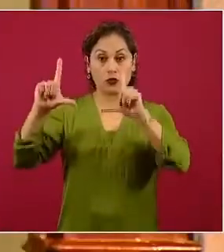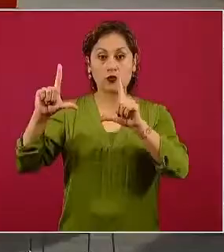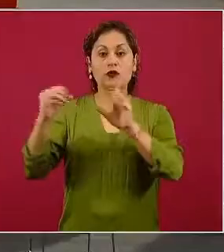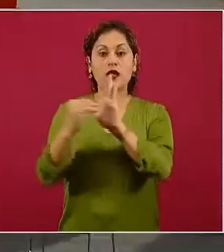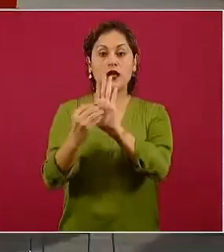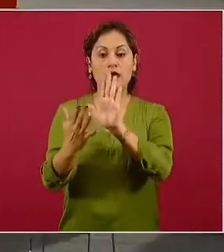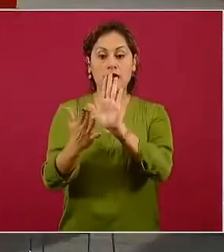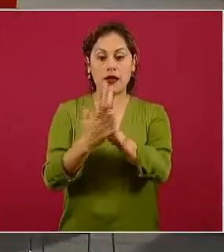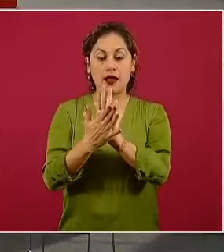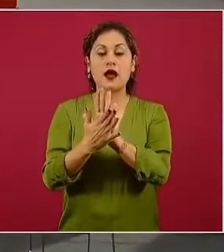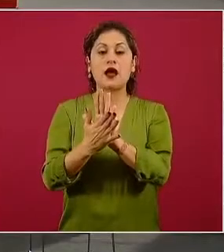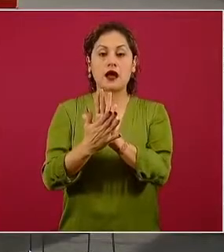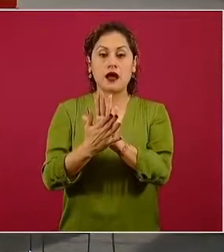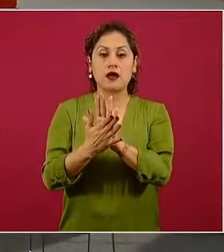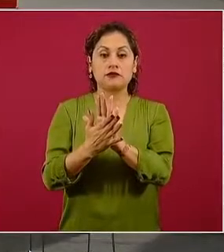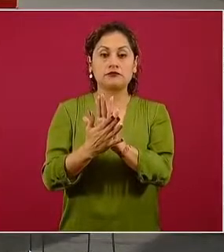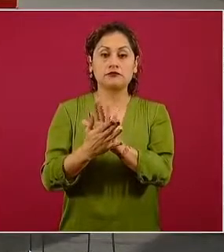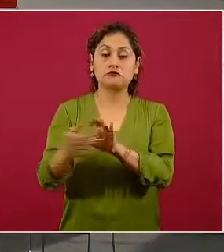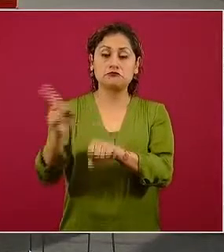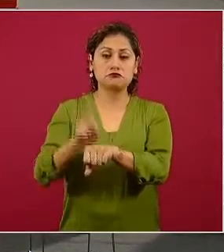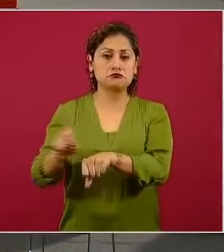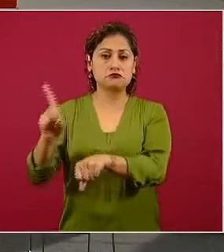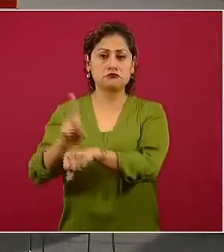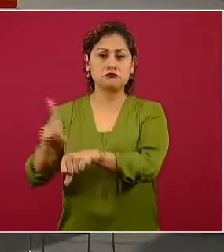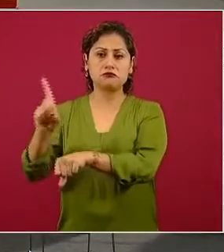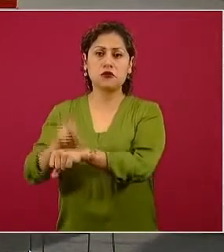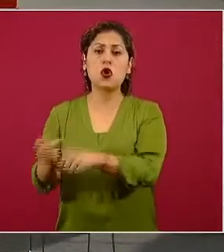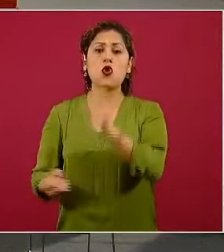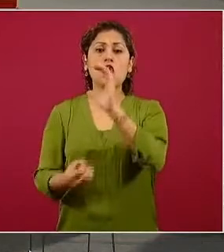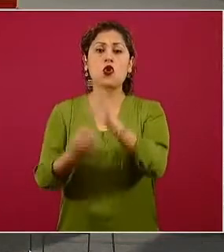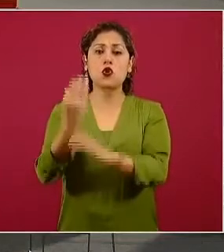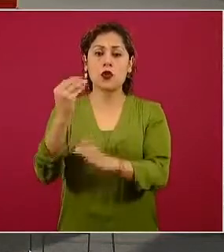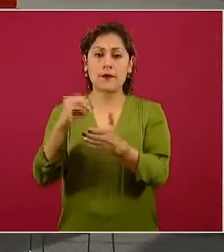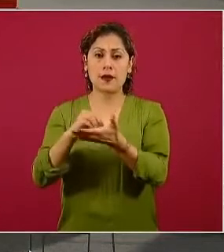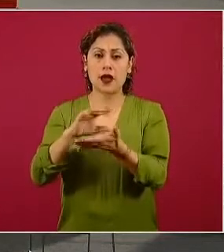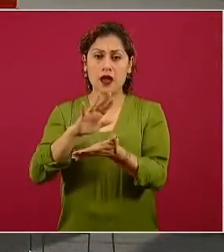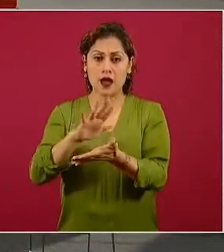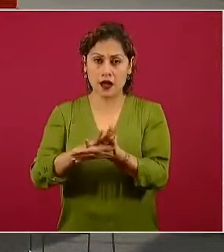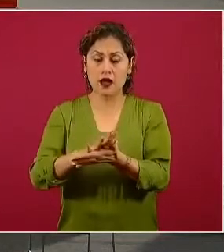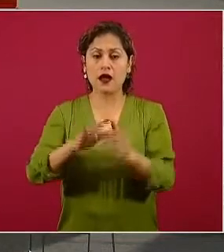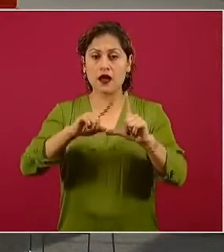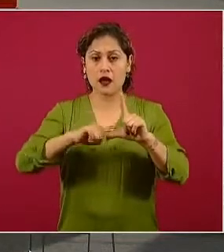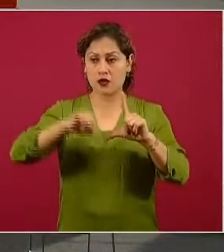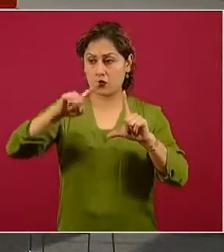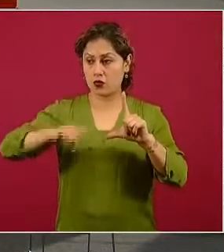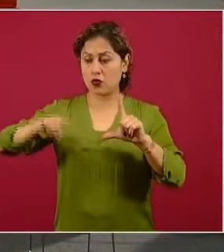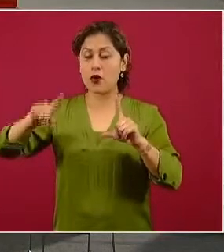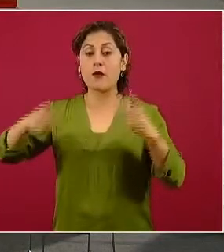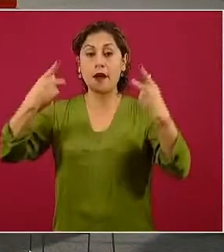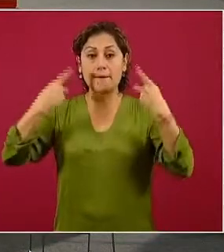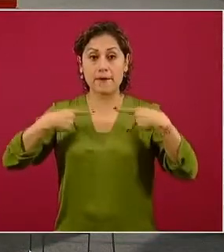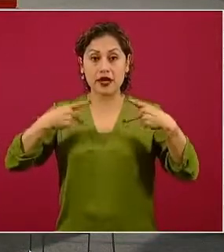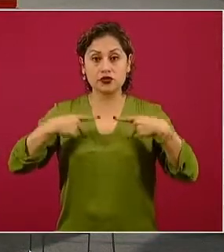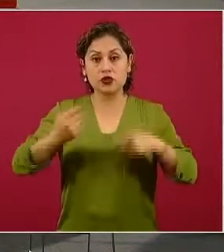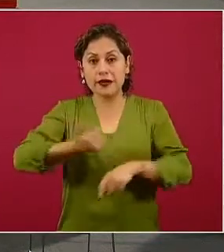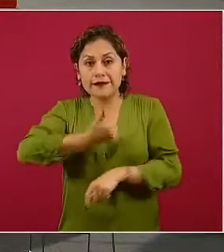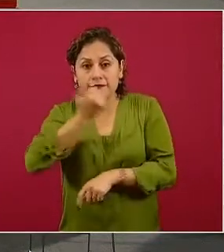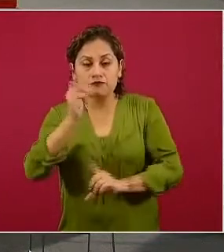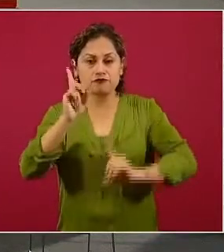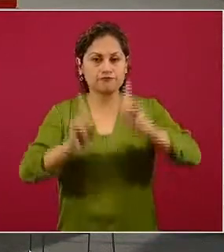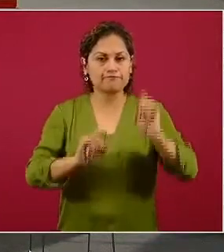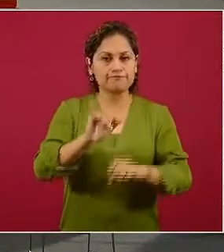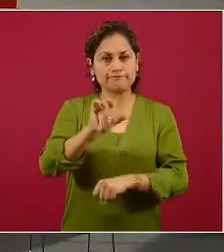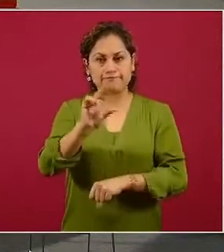como todas las noches el comportamiento de la curva epidémica de los casos estimados, es decir, aquellos que estamos ya en